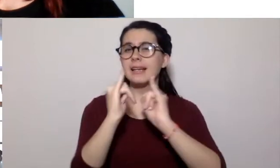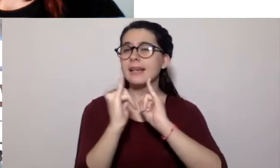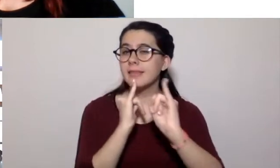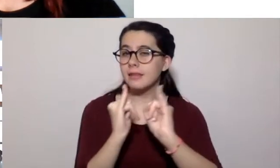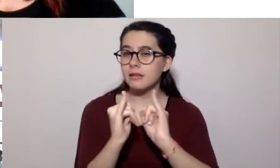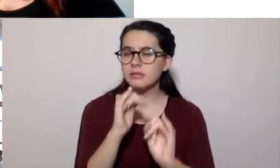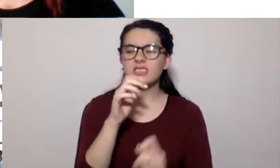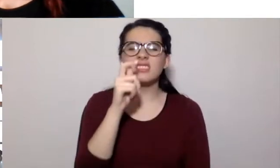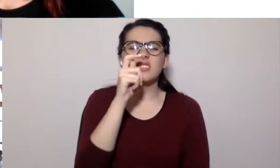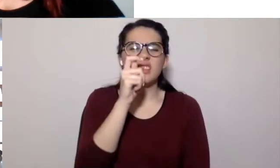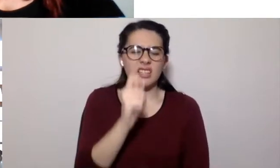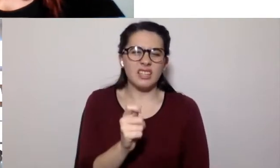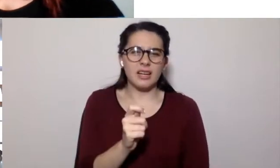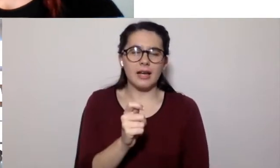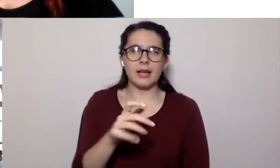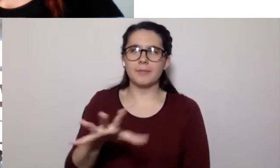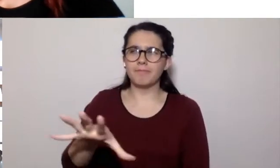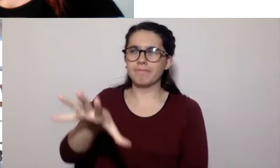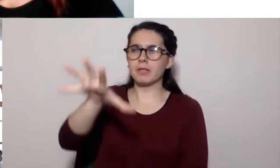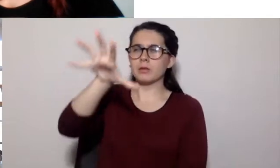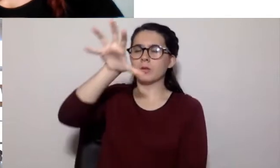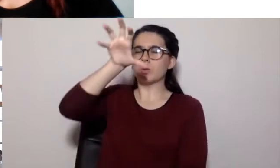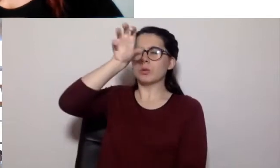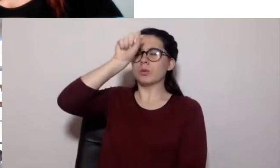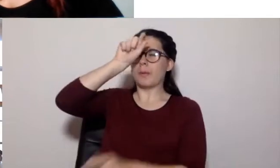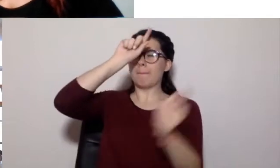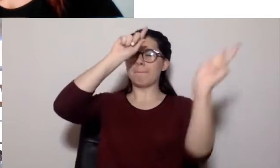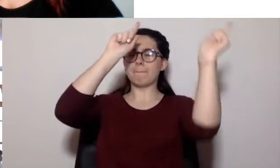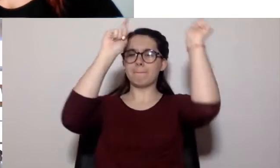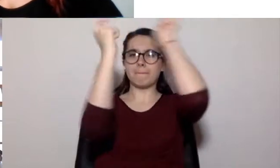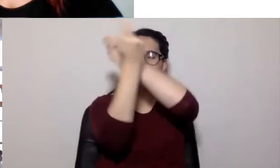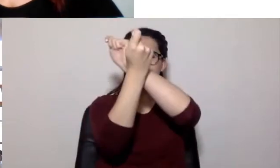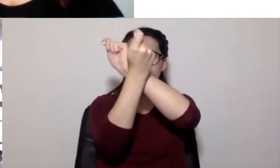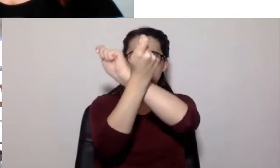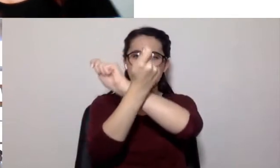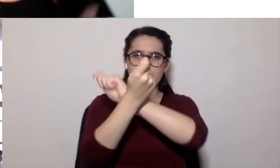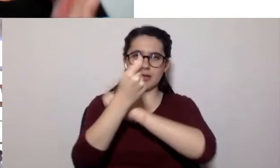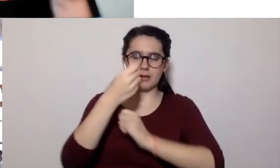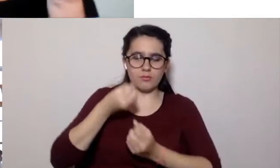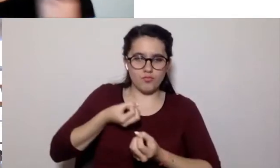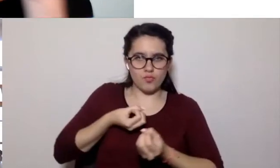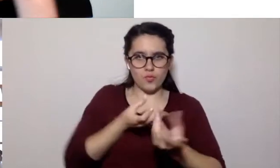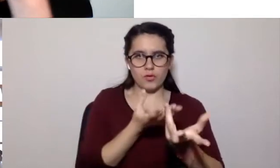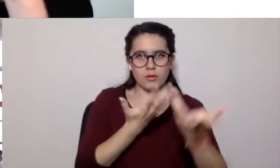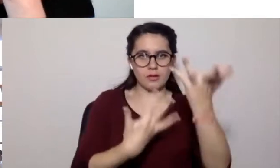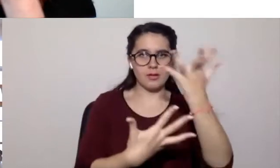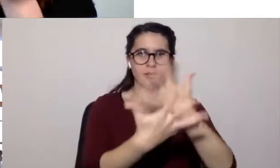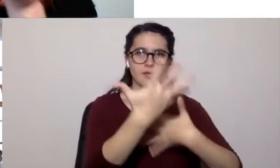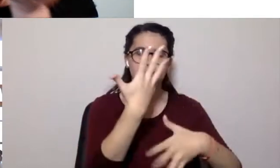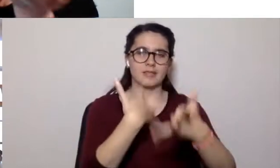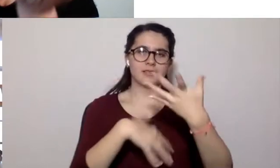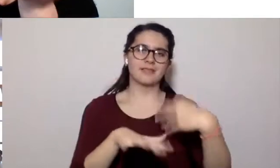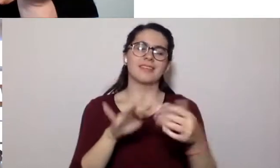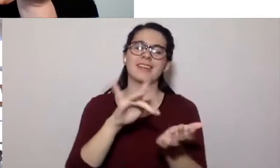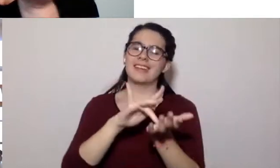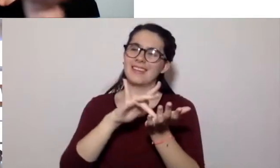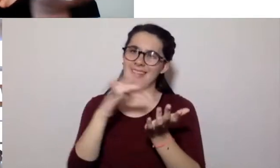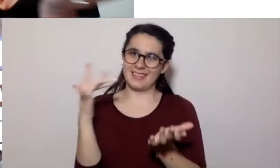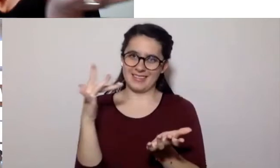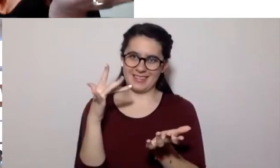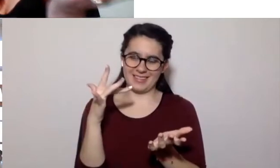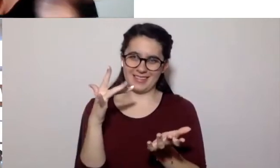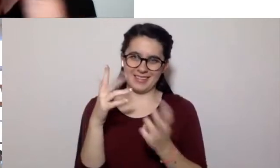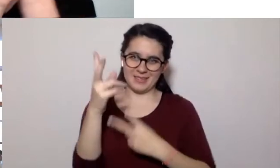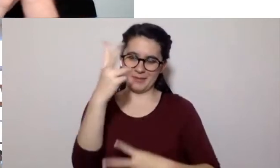toma la información y la pasa de una manera diferente, ¿no? Ay, qué padre, pero de cualquier manera, gracias por estar